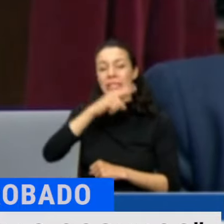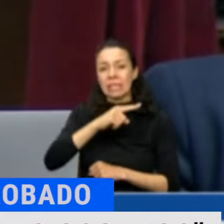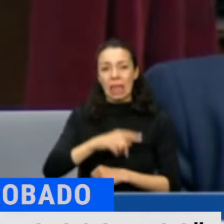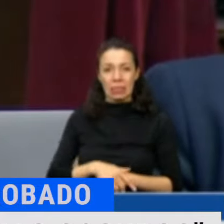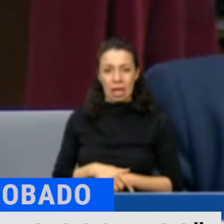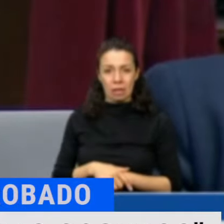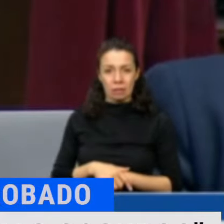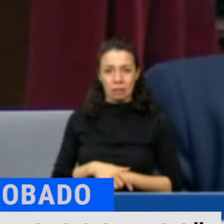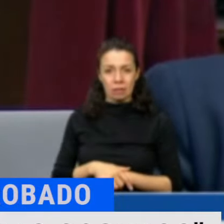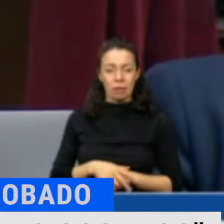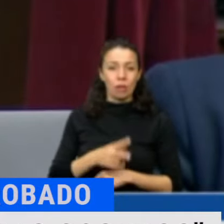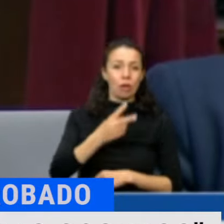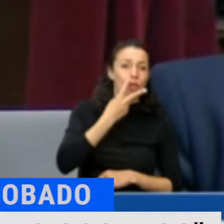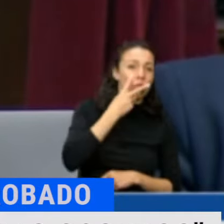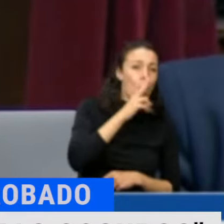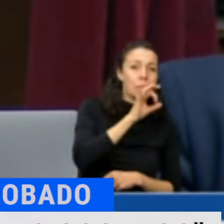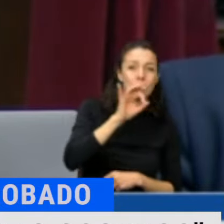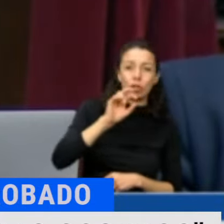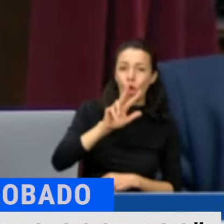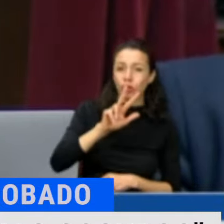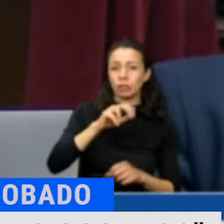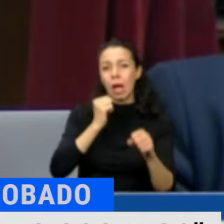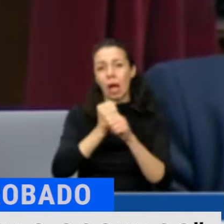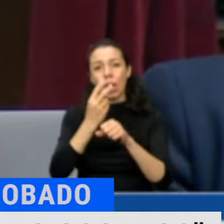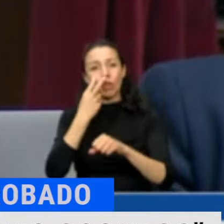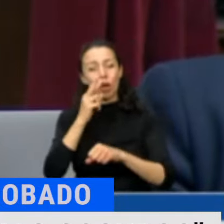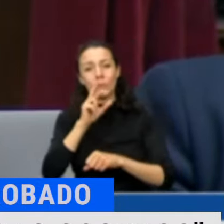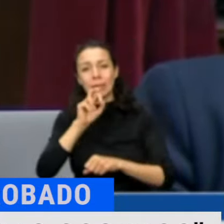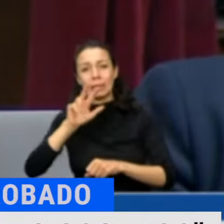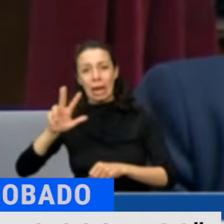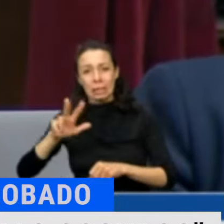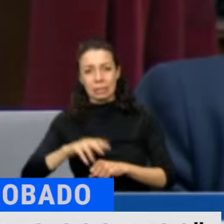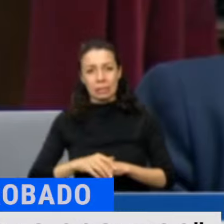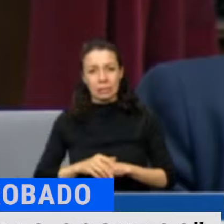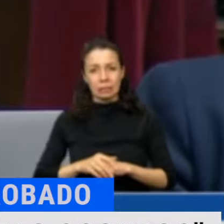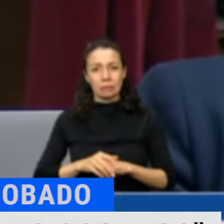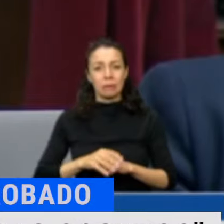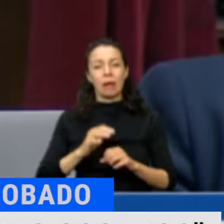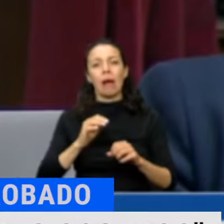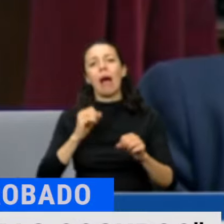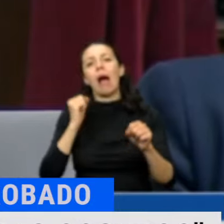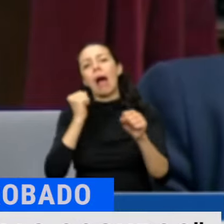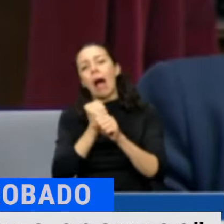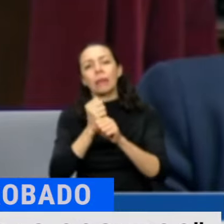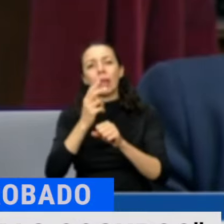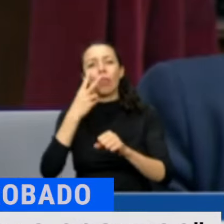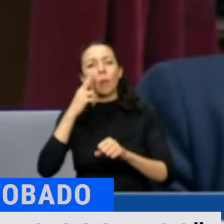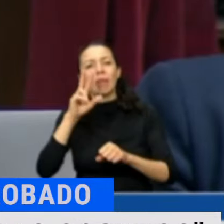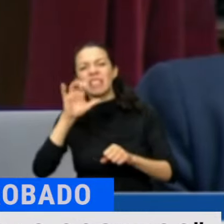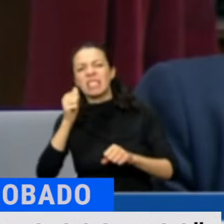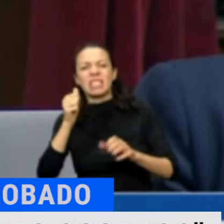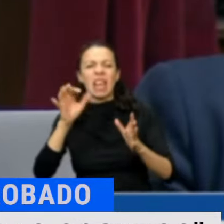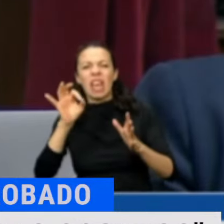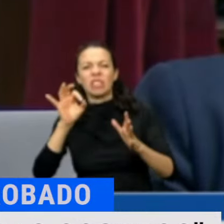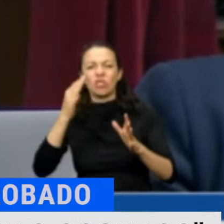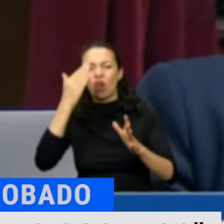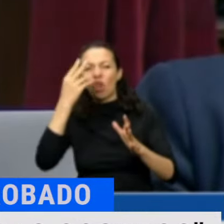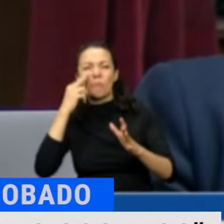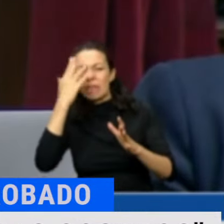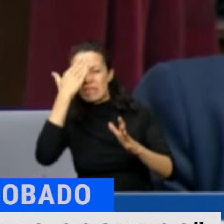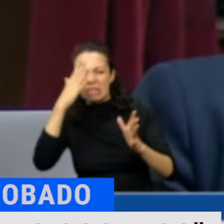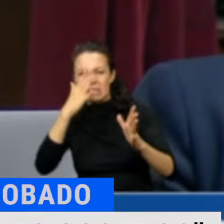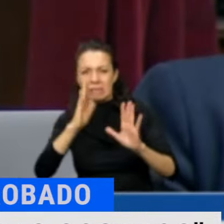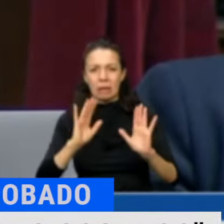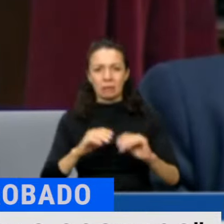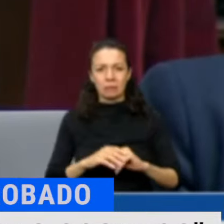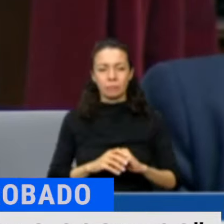que no es cierto lo que está diciendo, por lo menos nosotros no es cierto lo que está diciendo. Entonces, esto fue lo que a mí me molestó bastante. Después hay muchas cosas